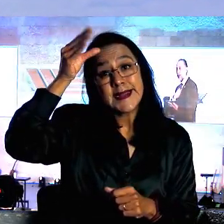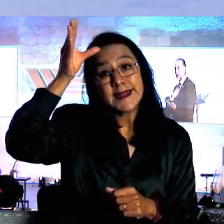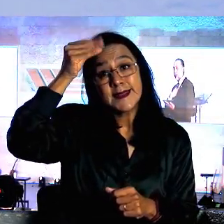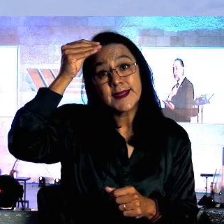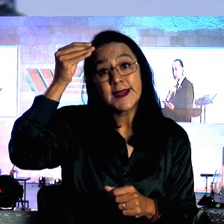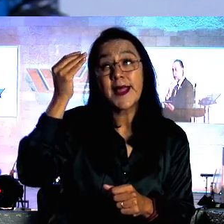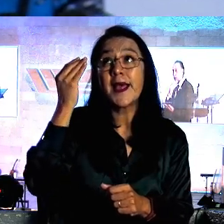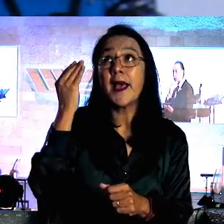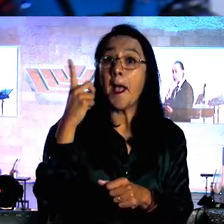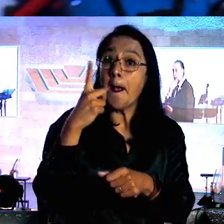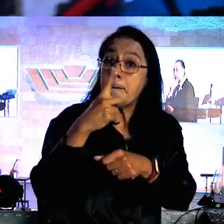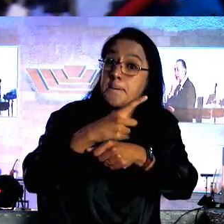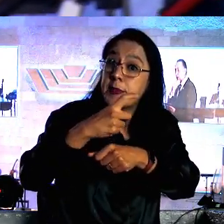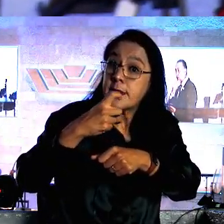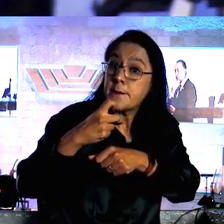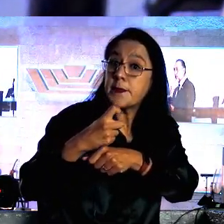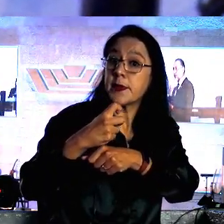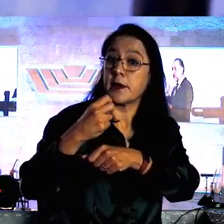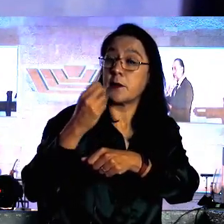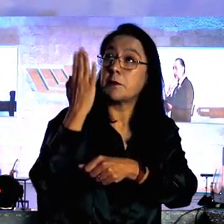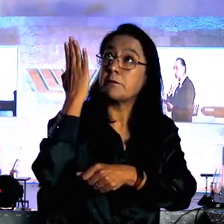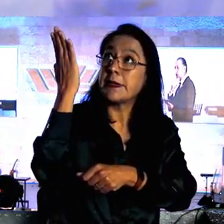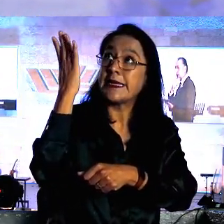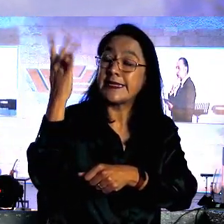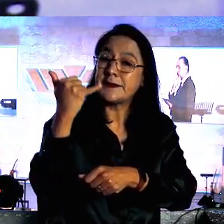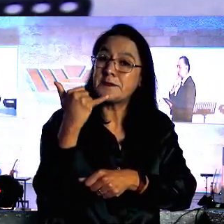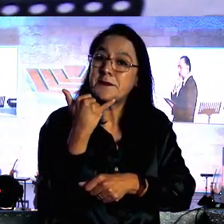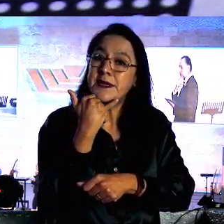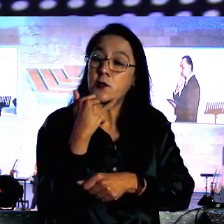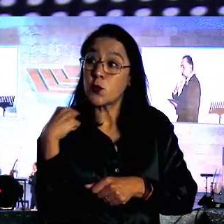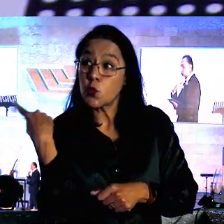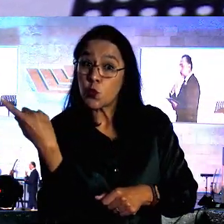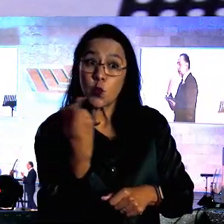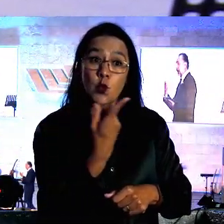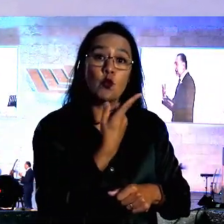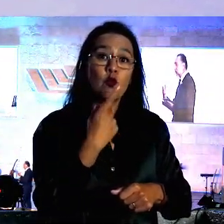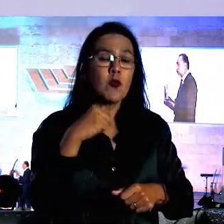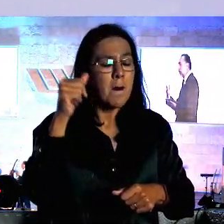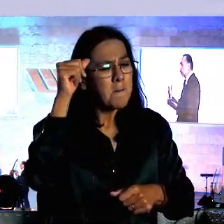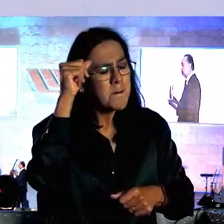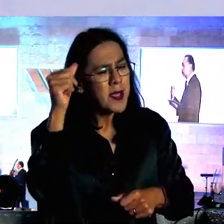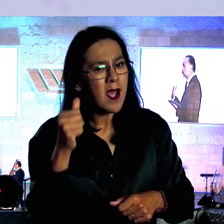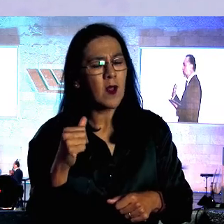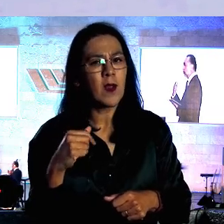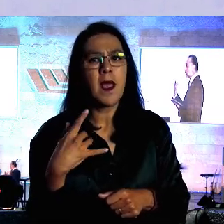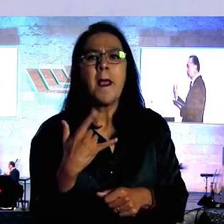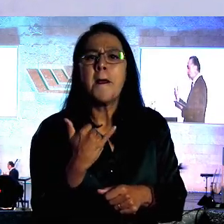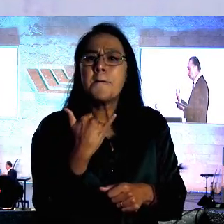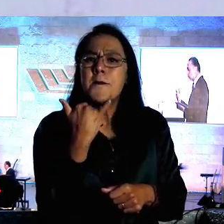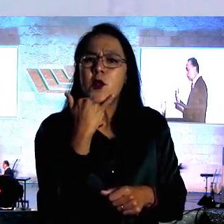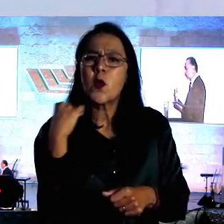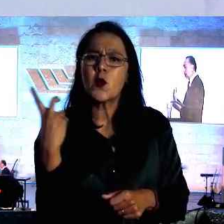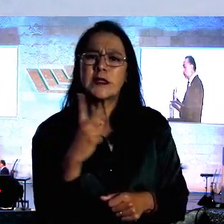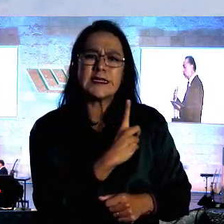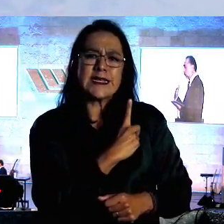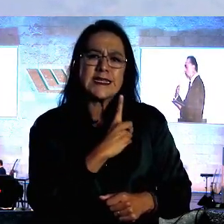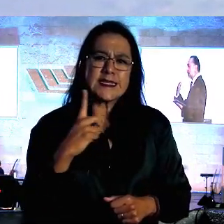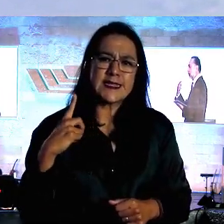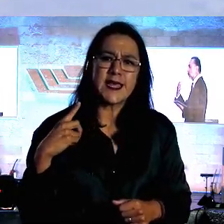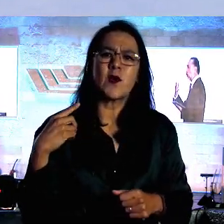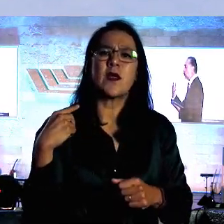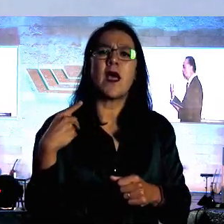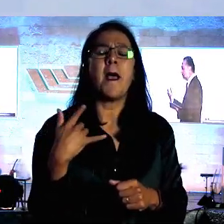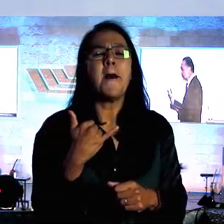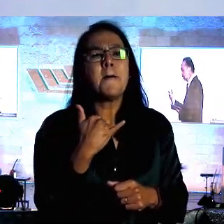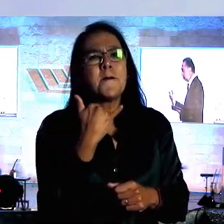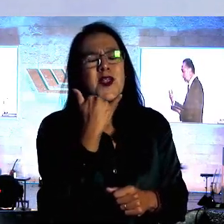primero pedir perdón, perdónanos nuestros pecados, perdónanos nuestras deudas, perdónanos nuestras